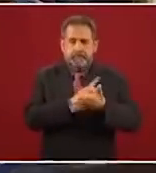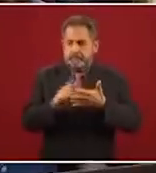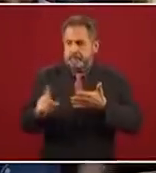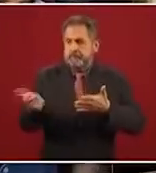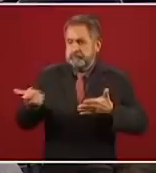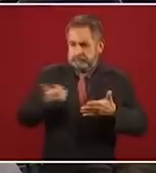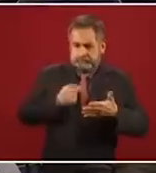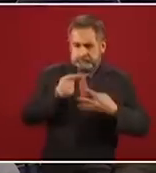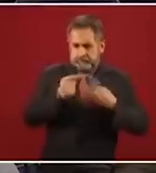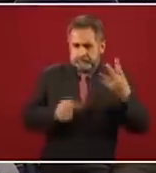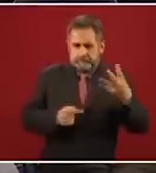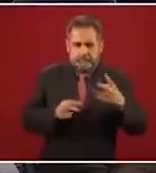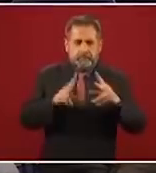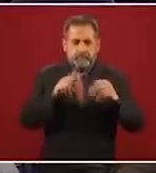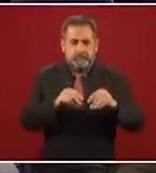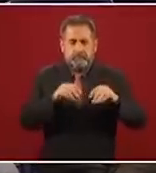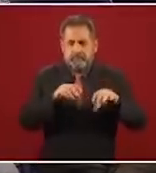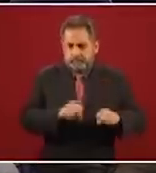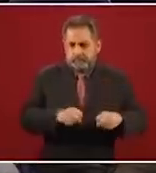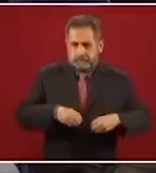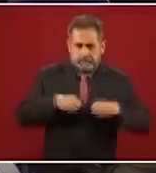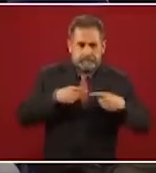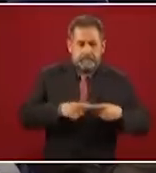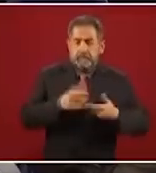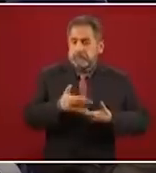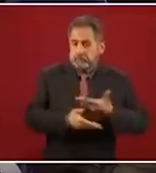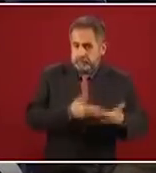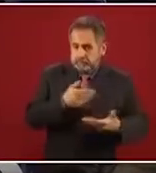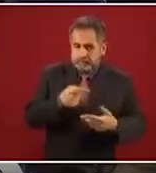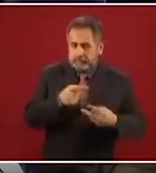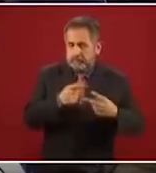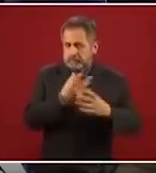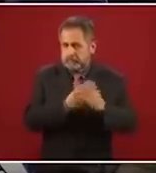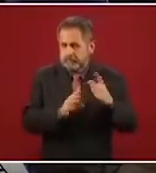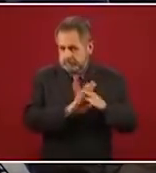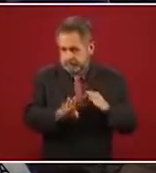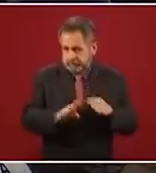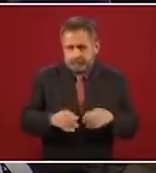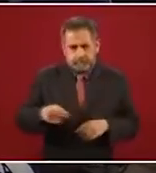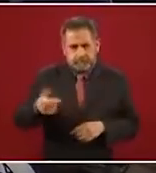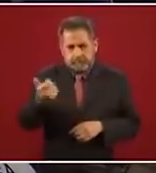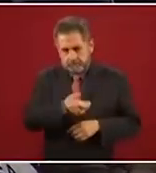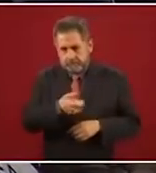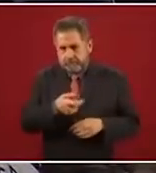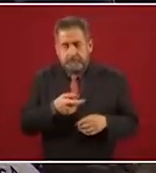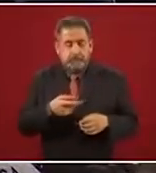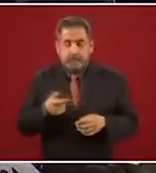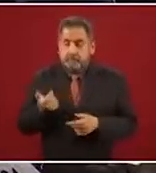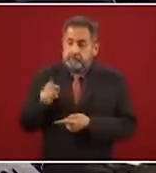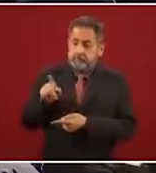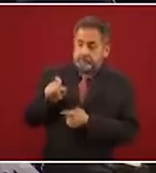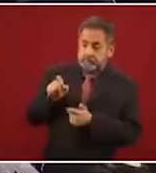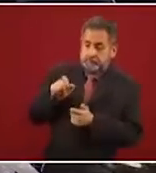residentes y el otro es de servicios migratorios, se va a usar